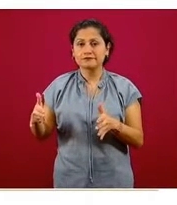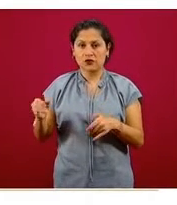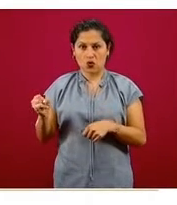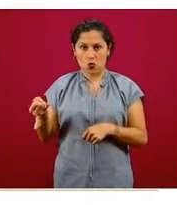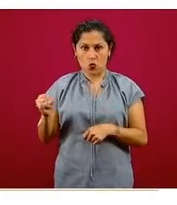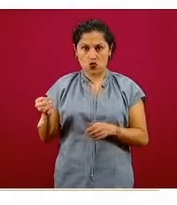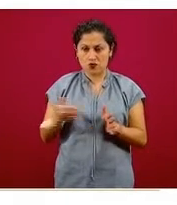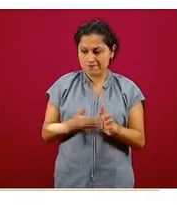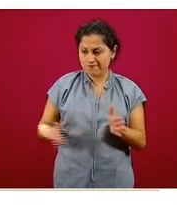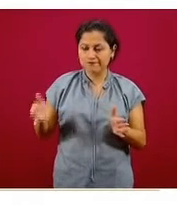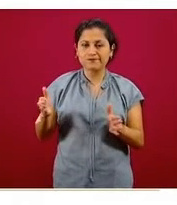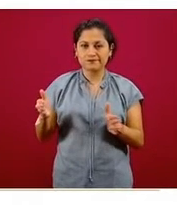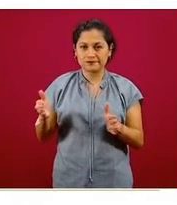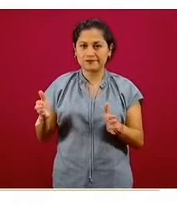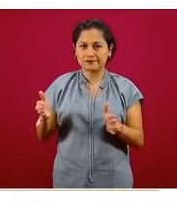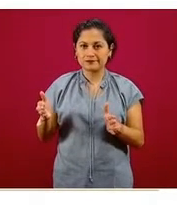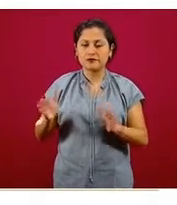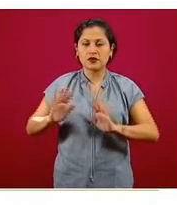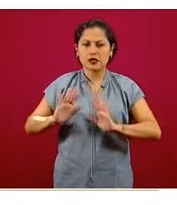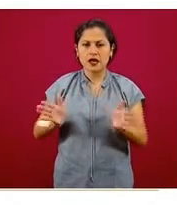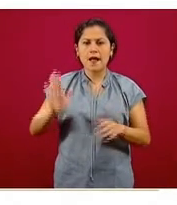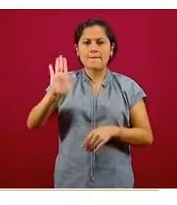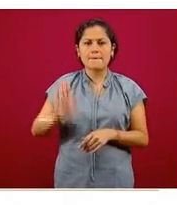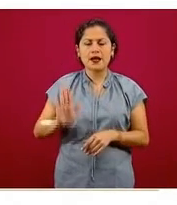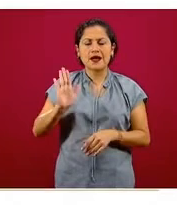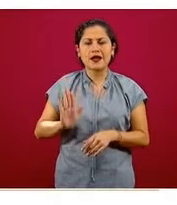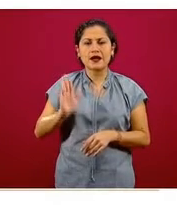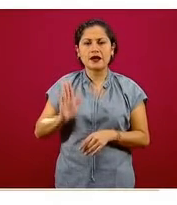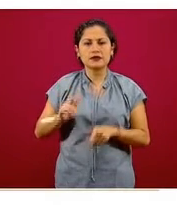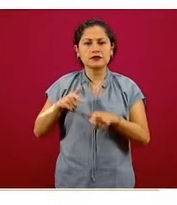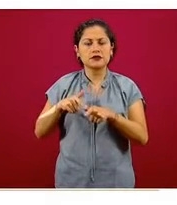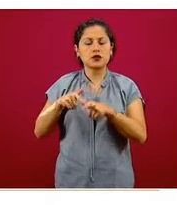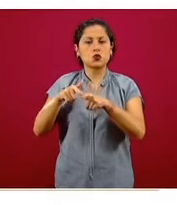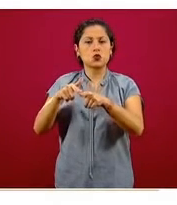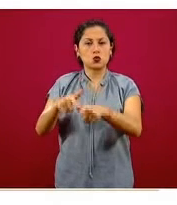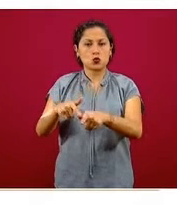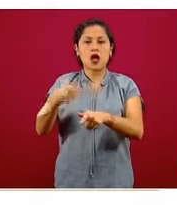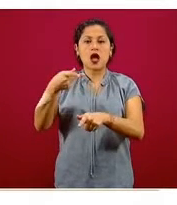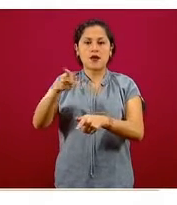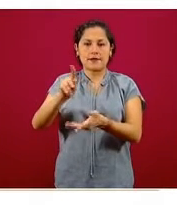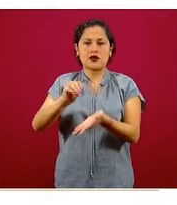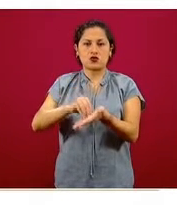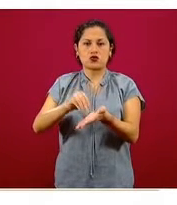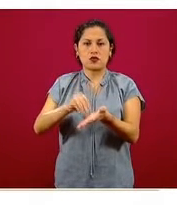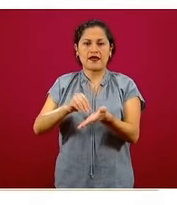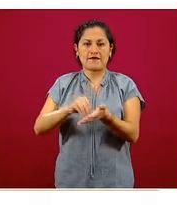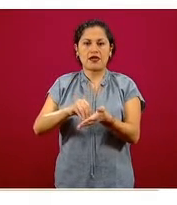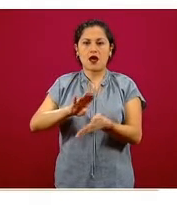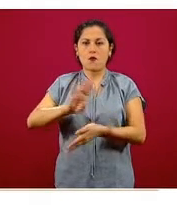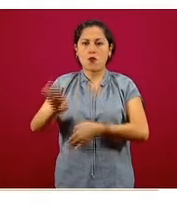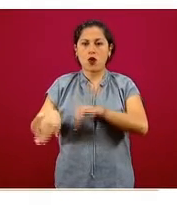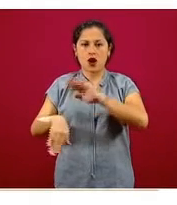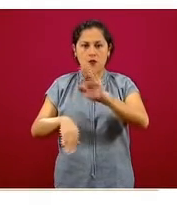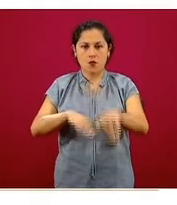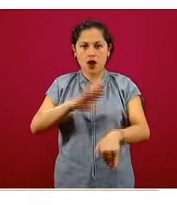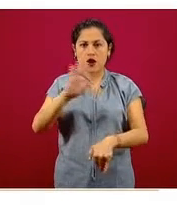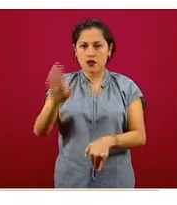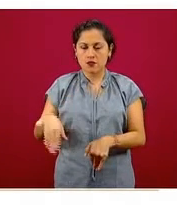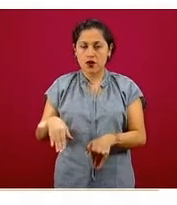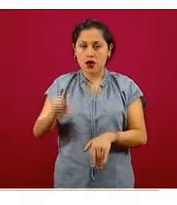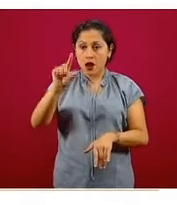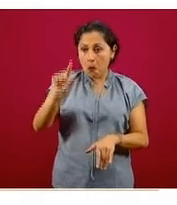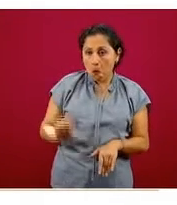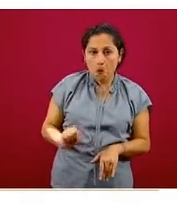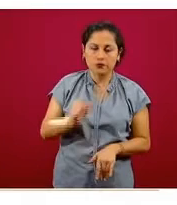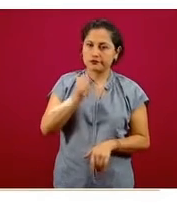tenido una estabilidad que es alta, que todavía no muestra un descenso.